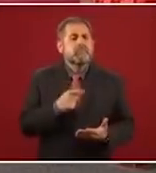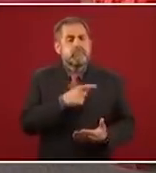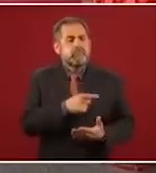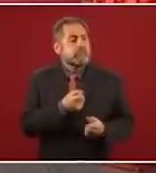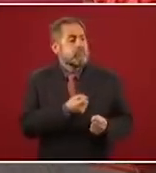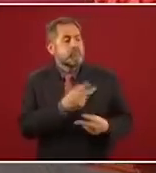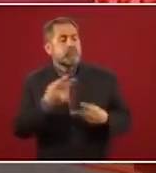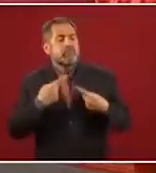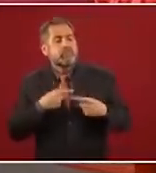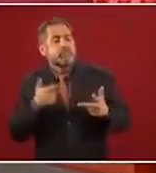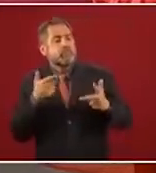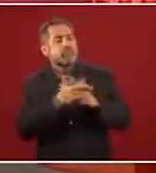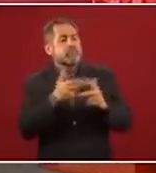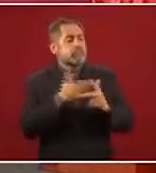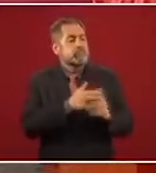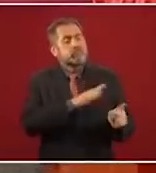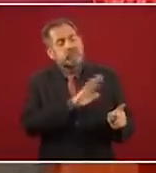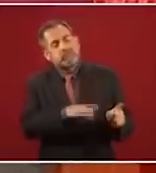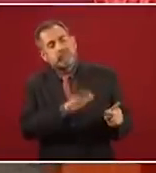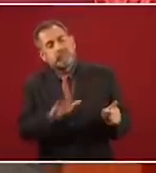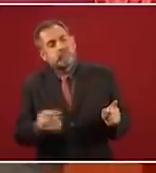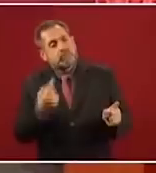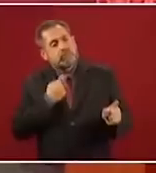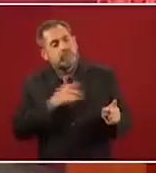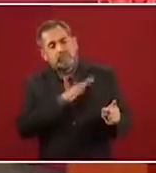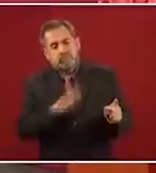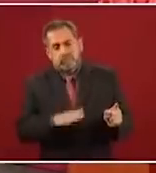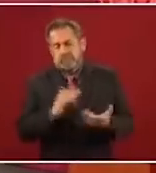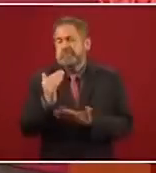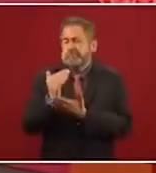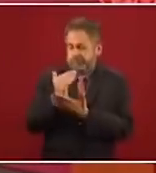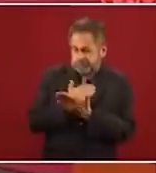el número de homicidios. Porque